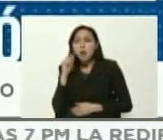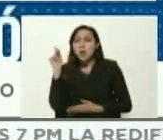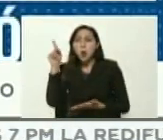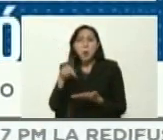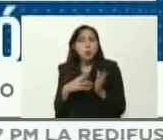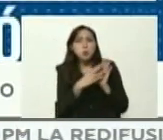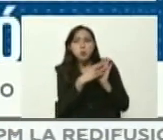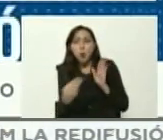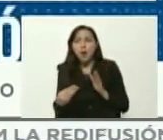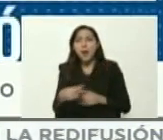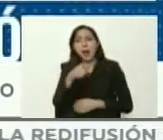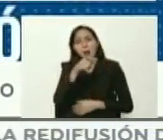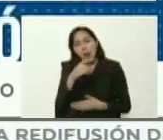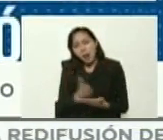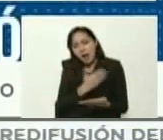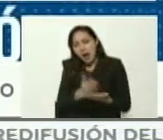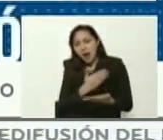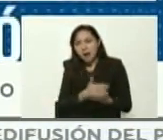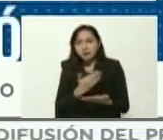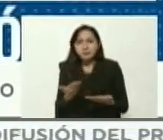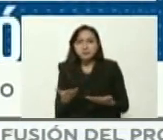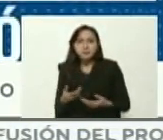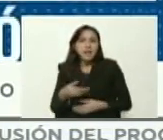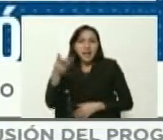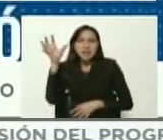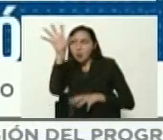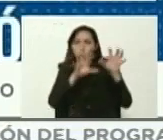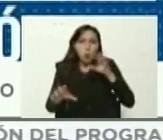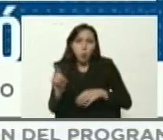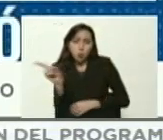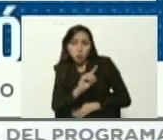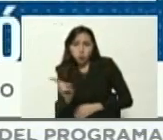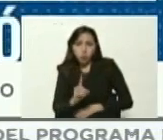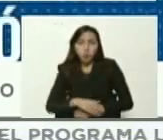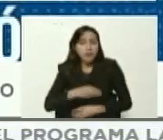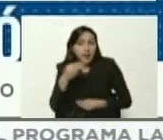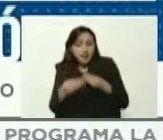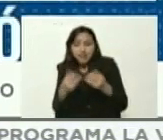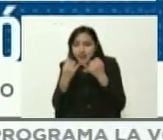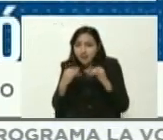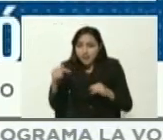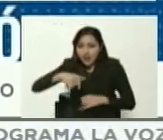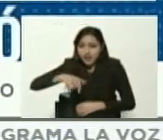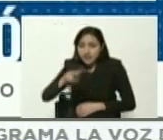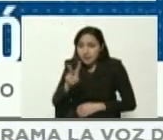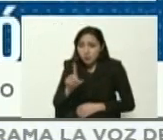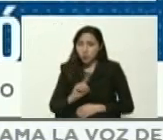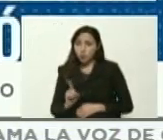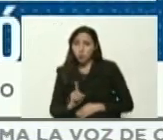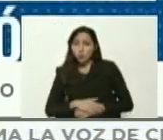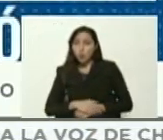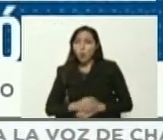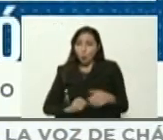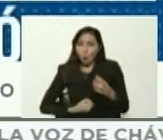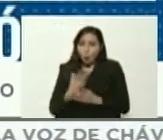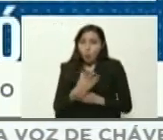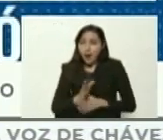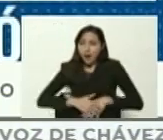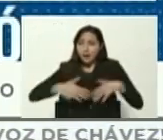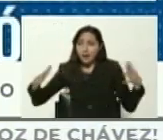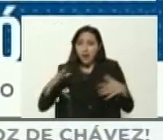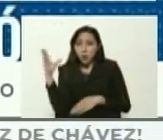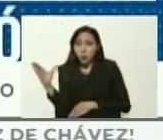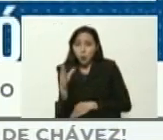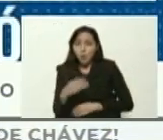copiarse de unos libros, modelos extranjeros, para hacer la independencia, para fundar la Gran Colombia,